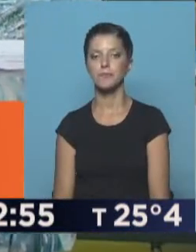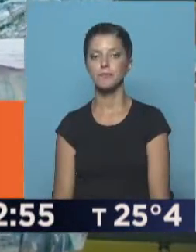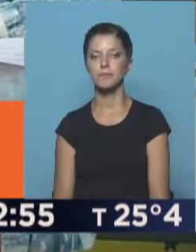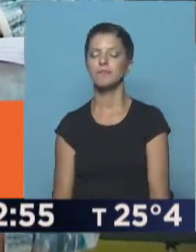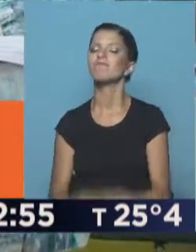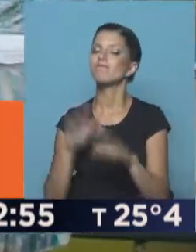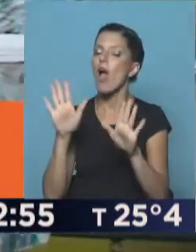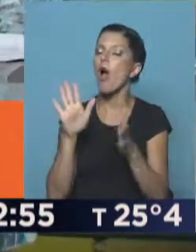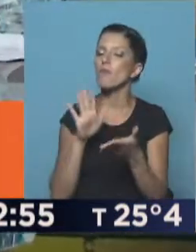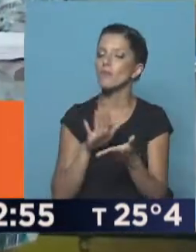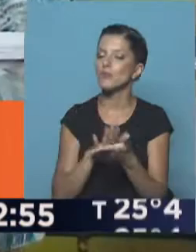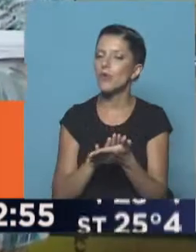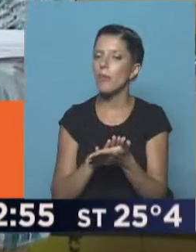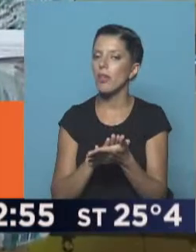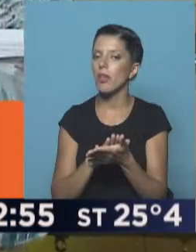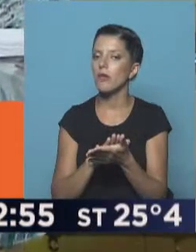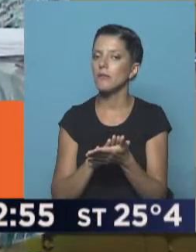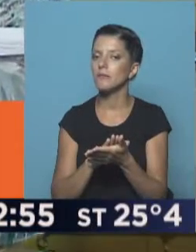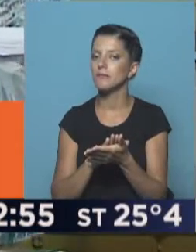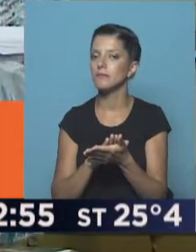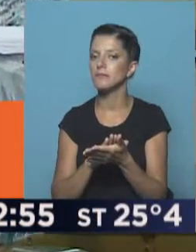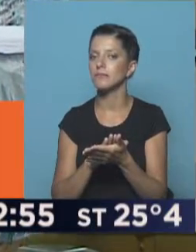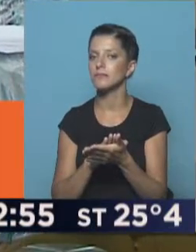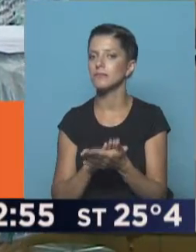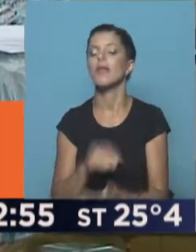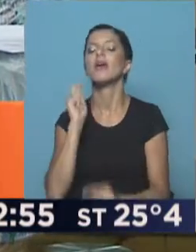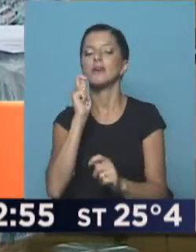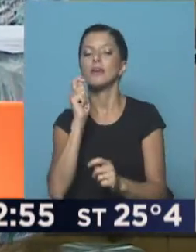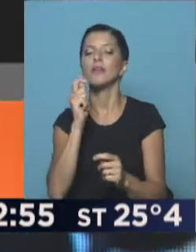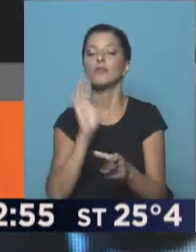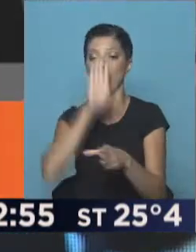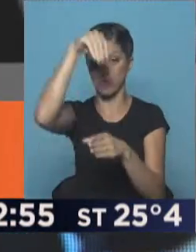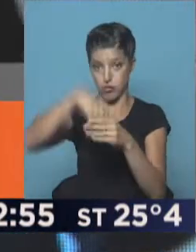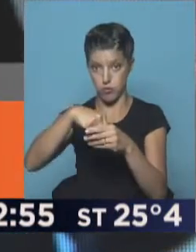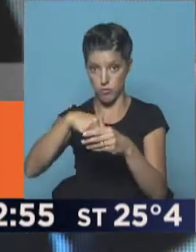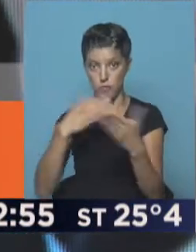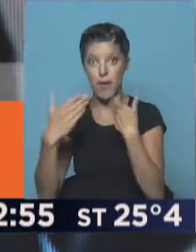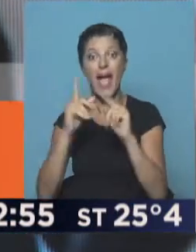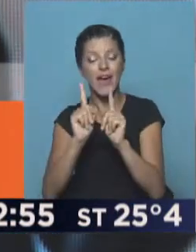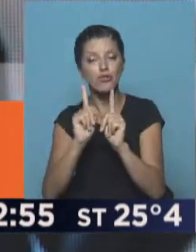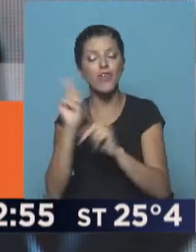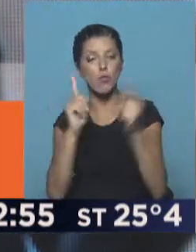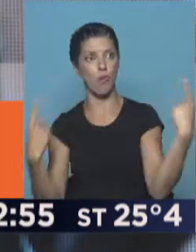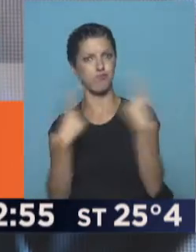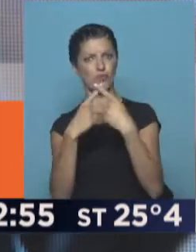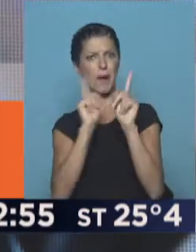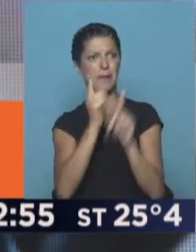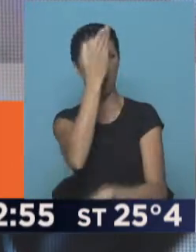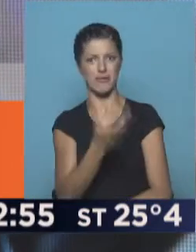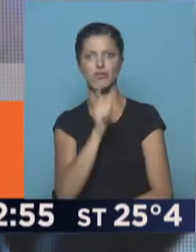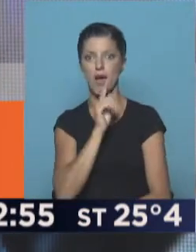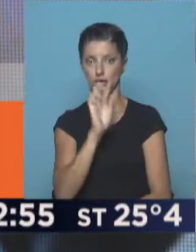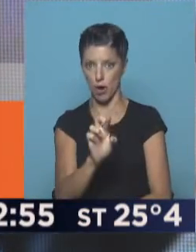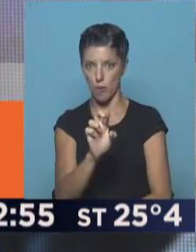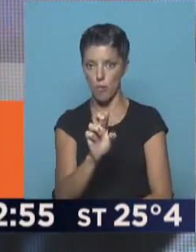ciertas discrepancias de quienes asistieron a los hearings, a las audiencias del Senado, con el mismo Trump, con lo que había dicho el mismo Trump. Tillerson, por